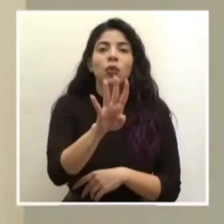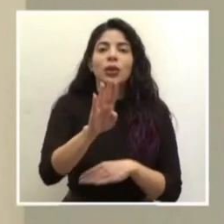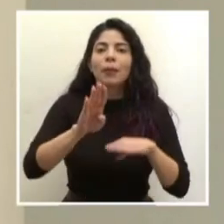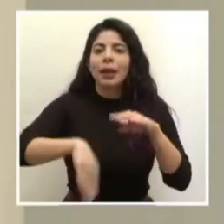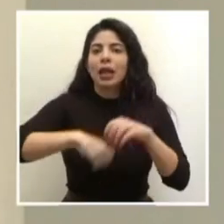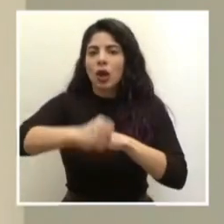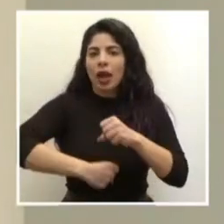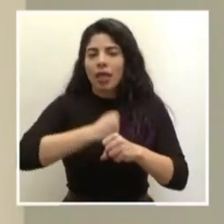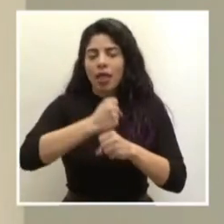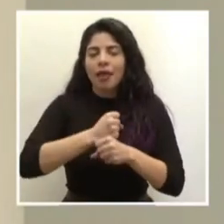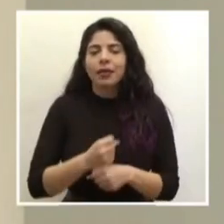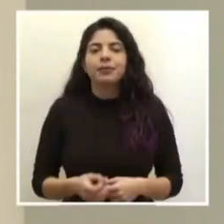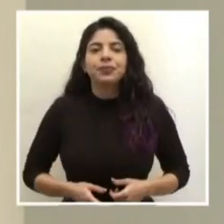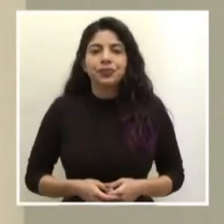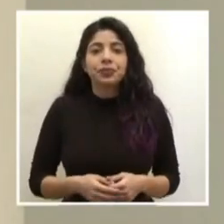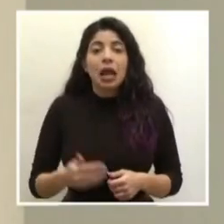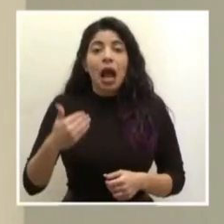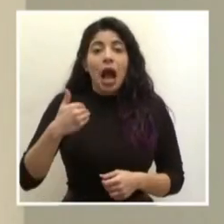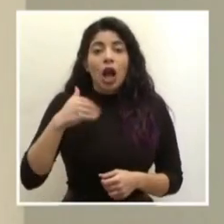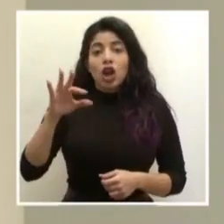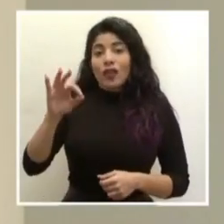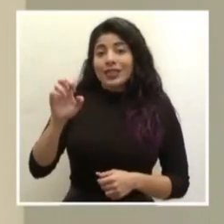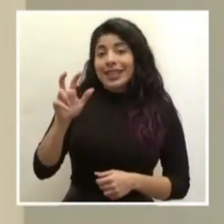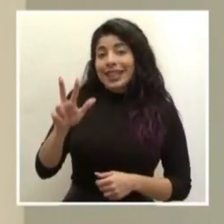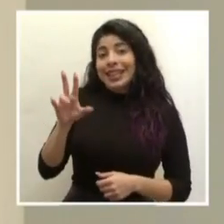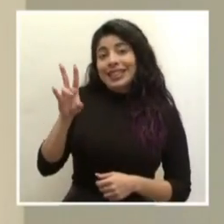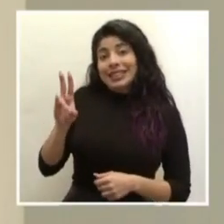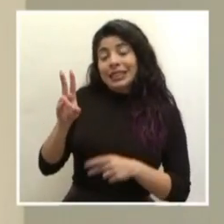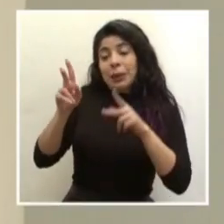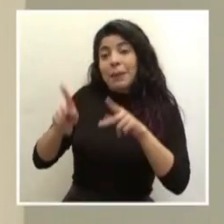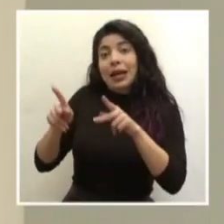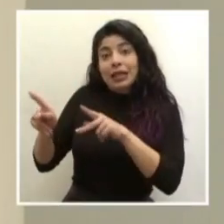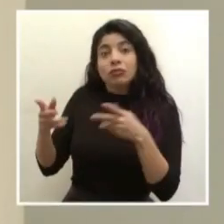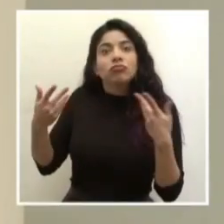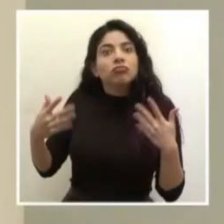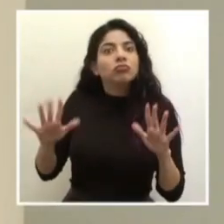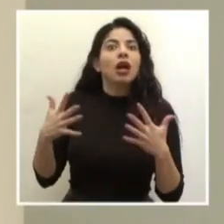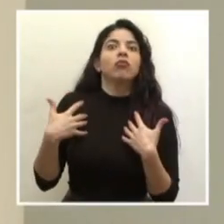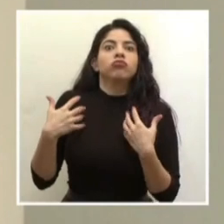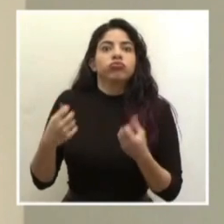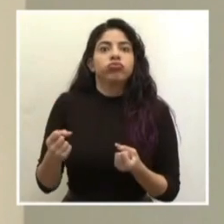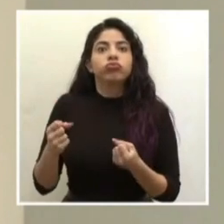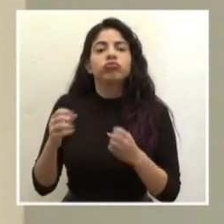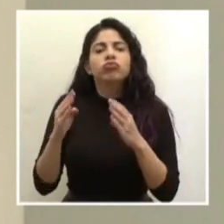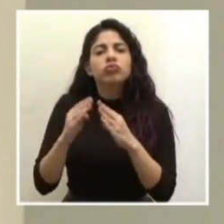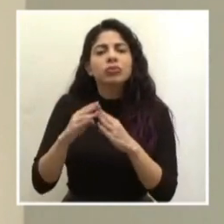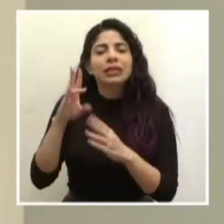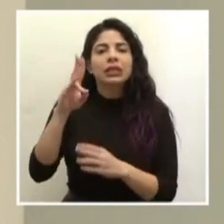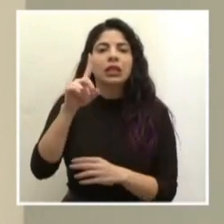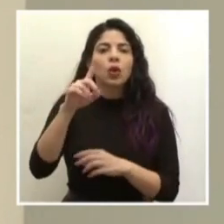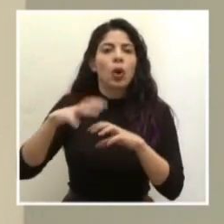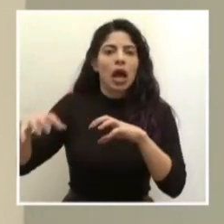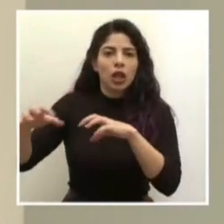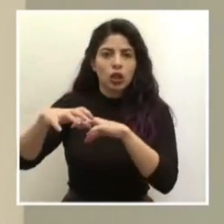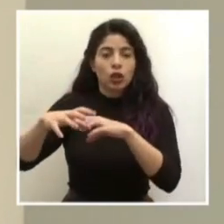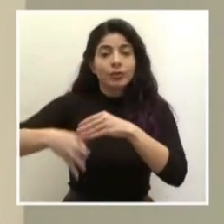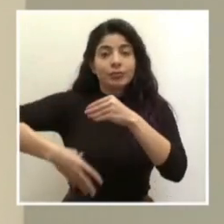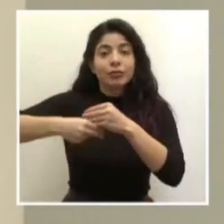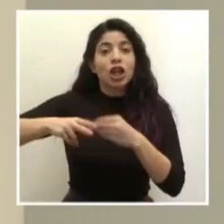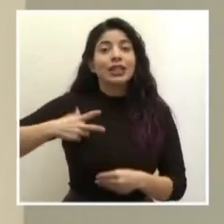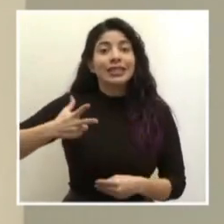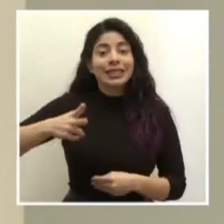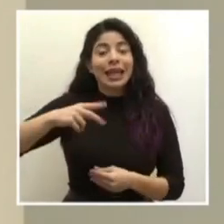menores de edad. Tenemos 937 personas recuperadas en 71 cantones. Se suman Los